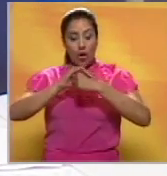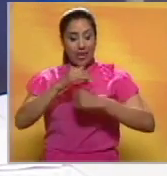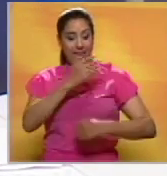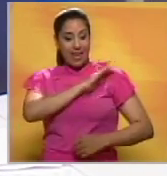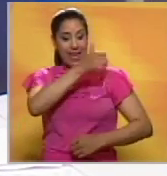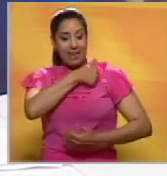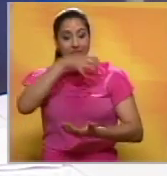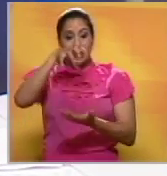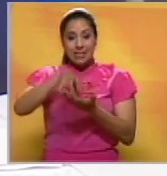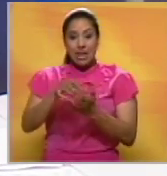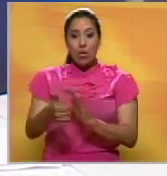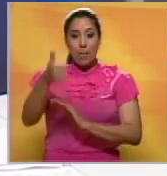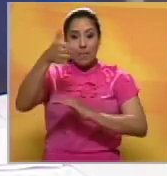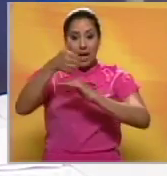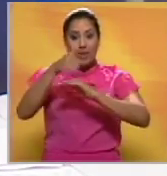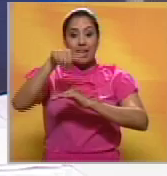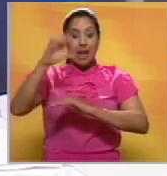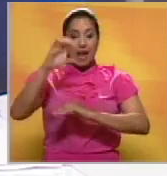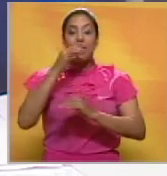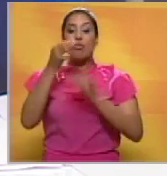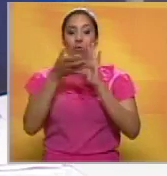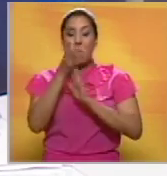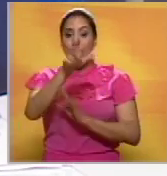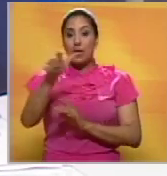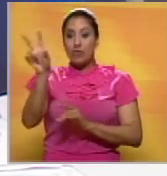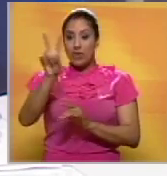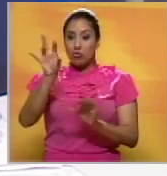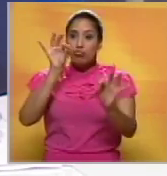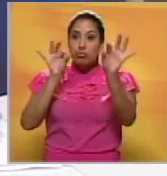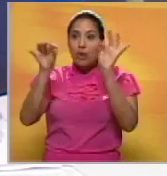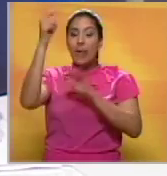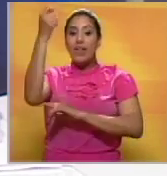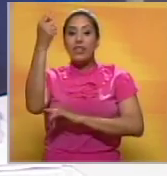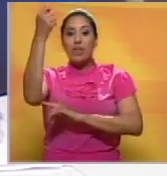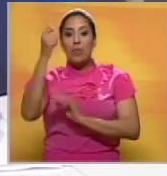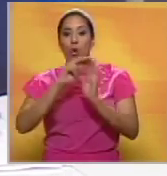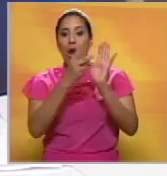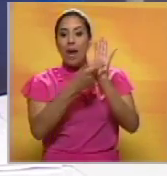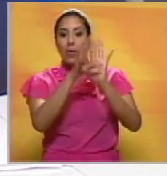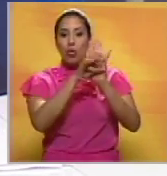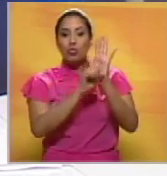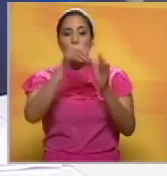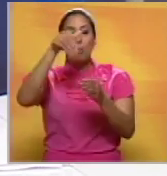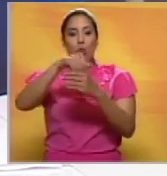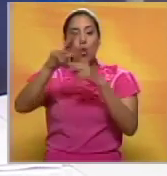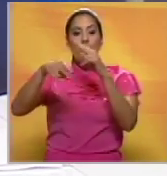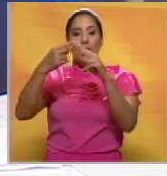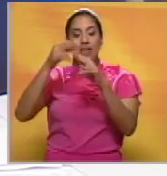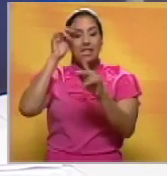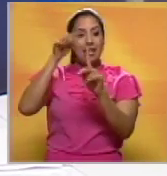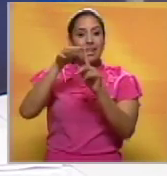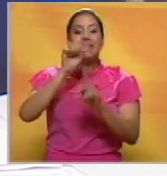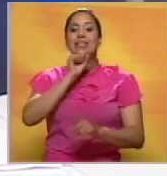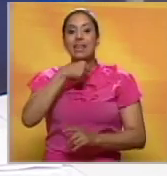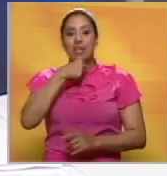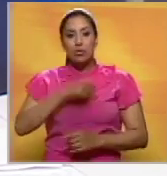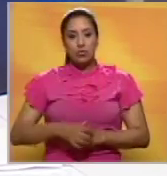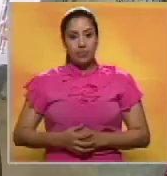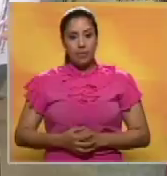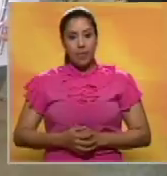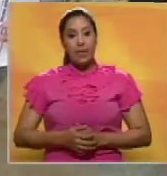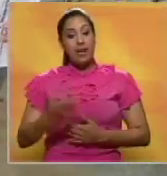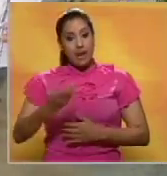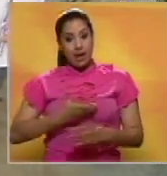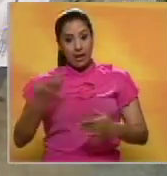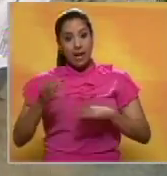del Gobierno de Caracas, aseguró que los venezolanos elegirán a los diputados constituyentes a través del voto universal, directo y secreto.